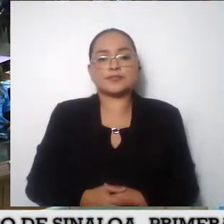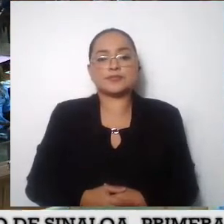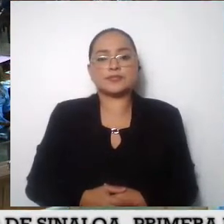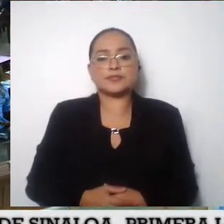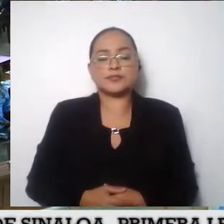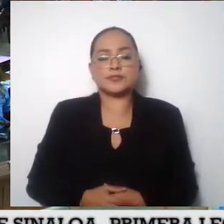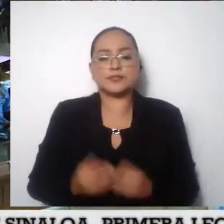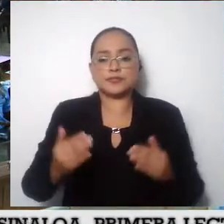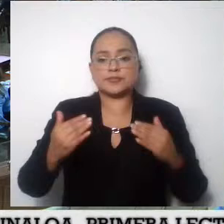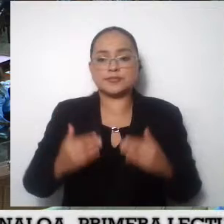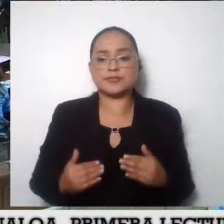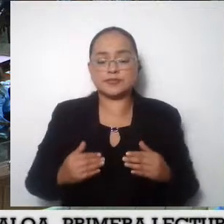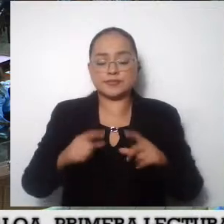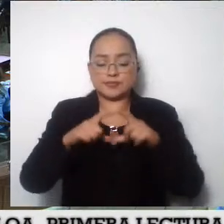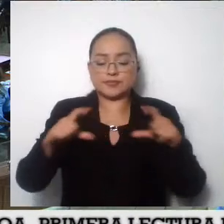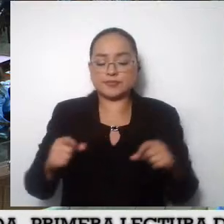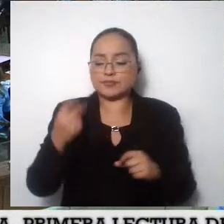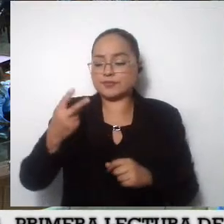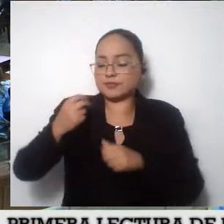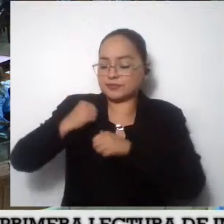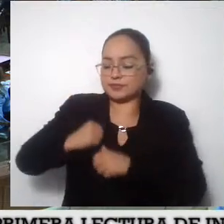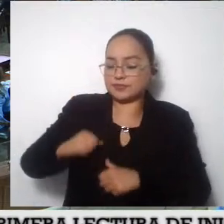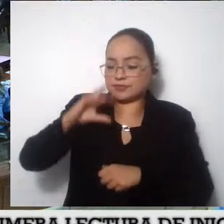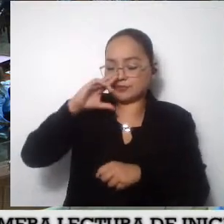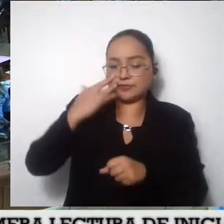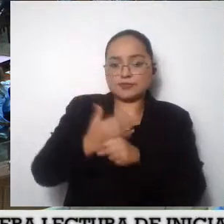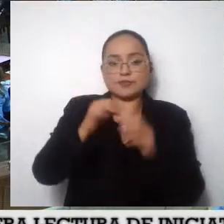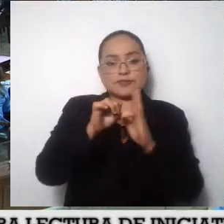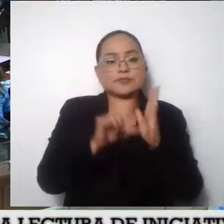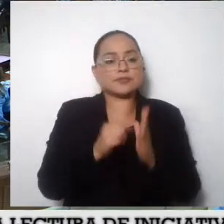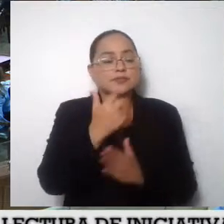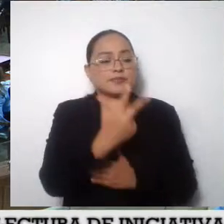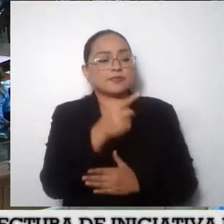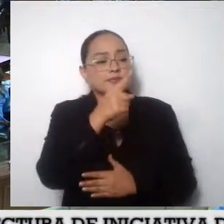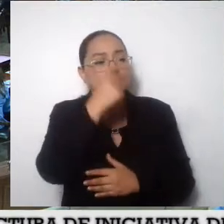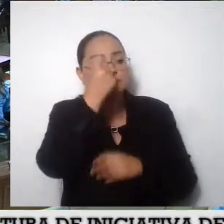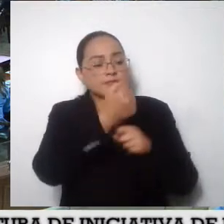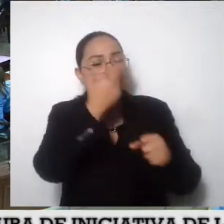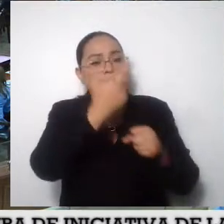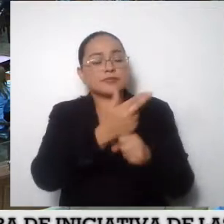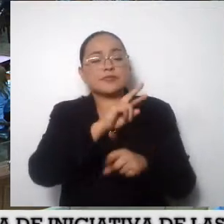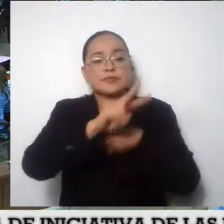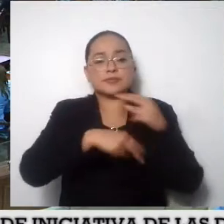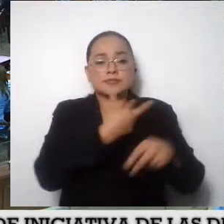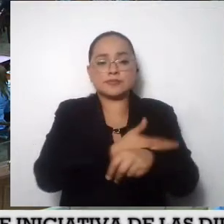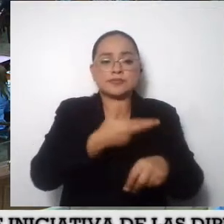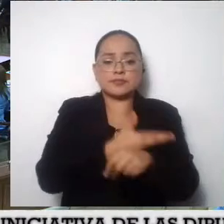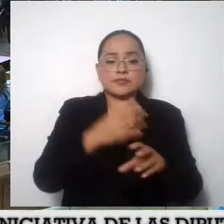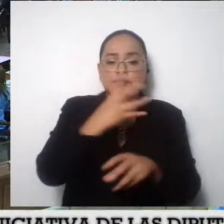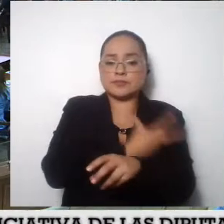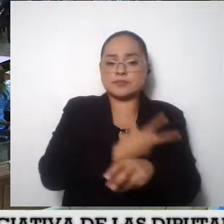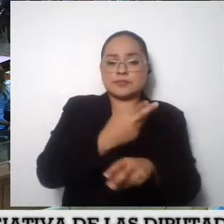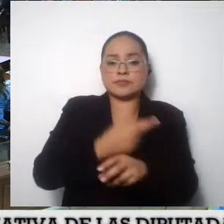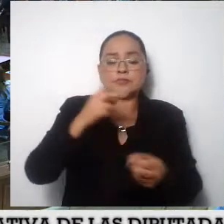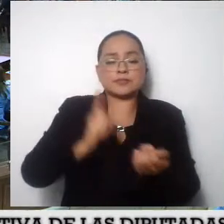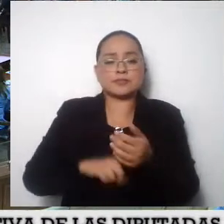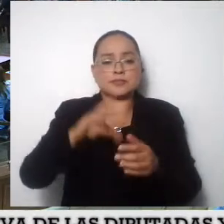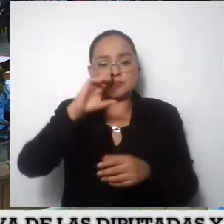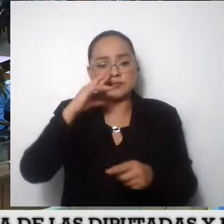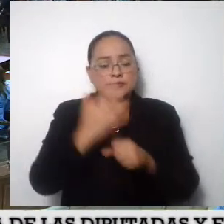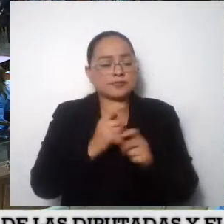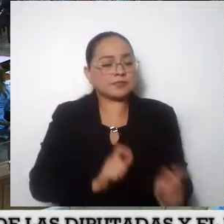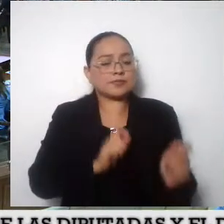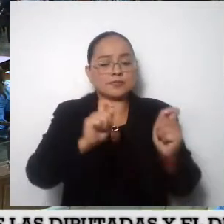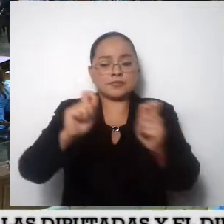Título segundo de las autoridades. Artículo 8. La Secretaría será la encargada de coordinar y ejecutar las atribuciones conferidas por esta